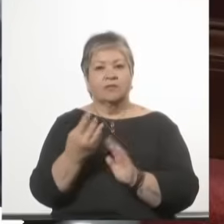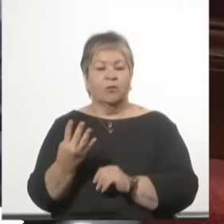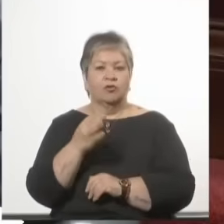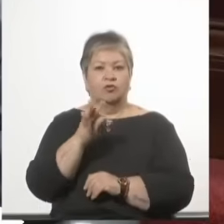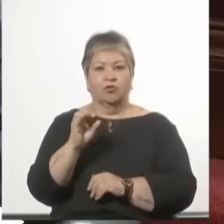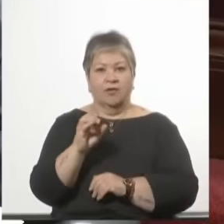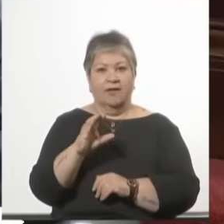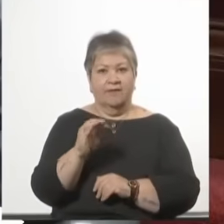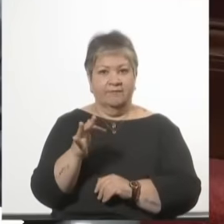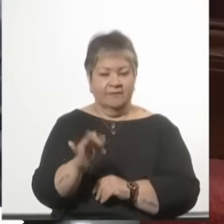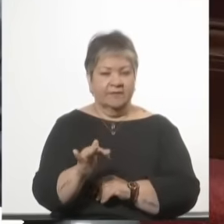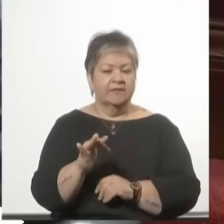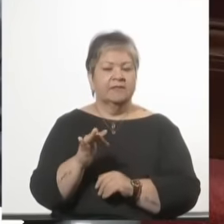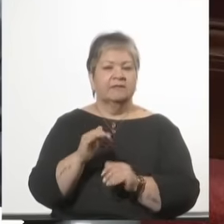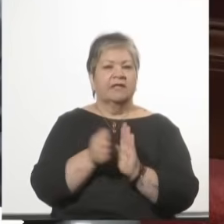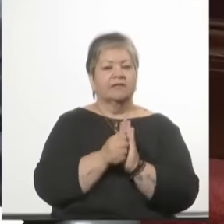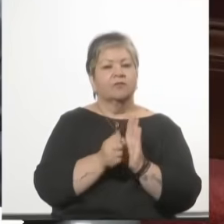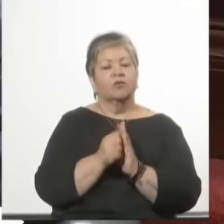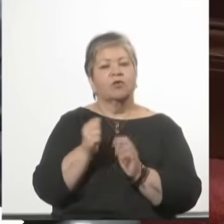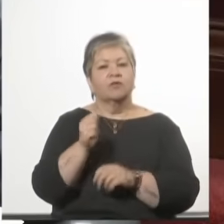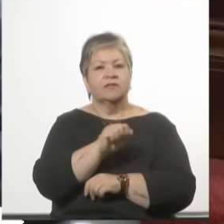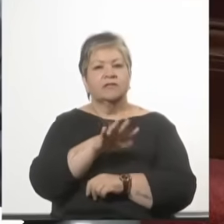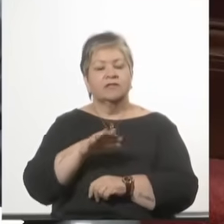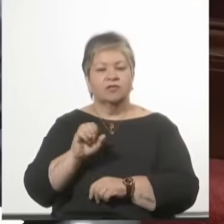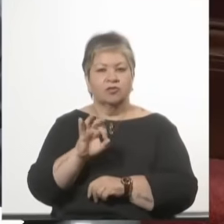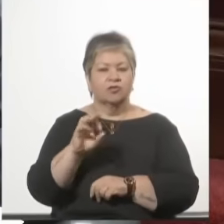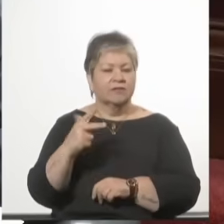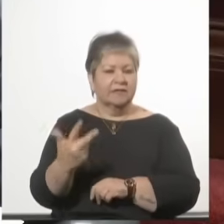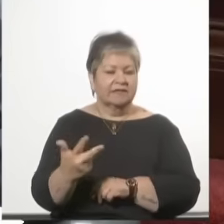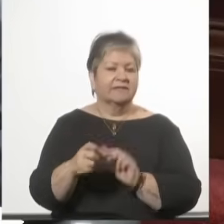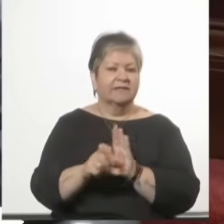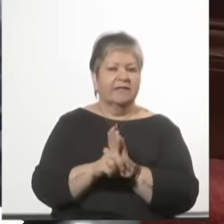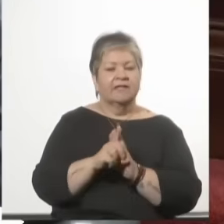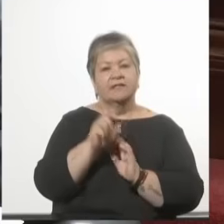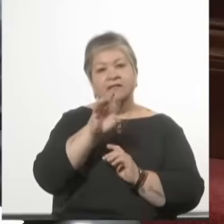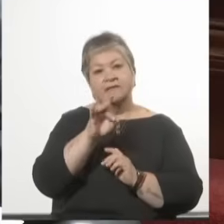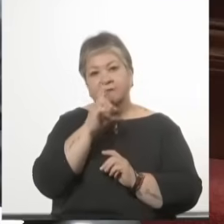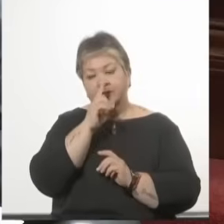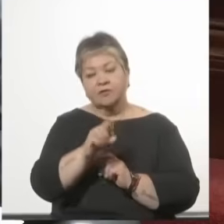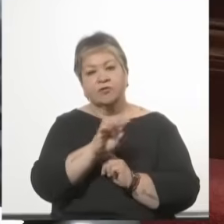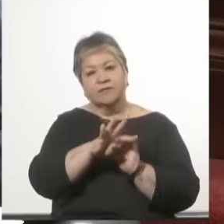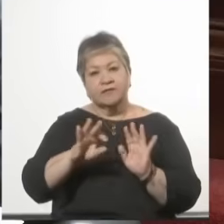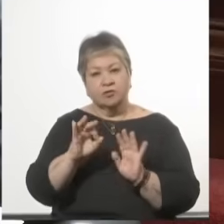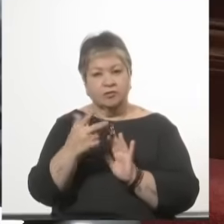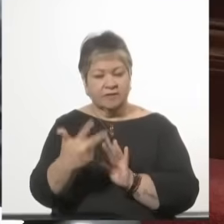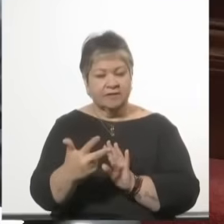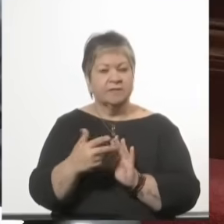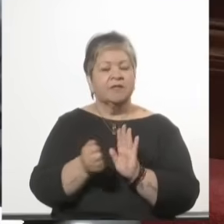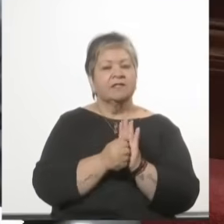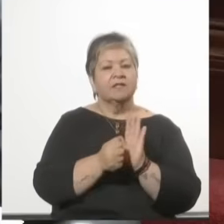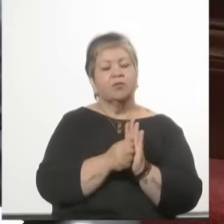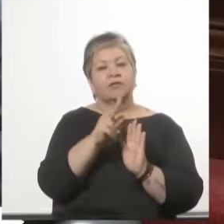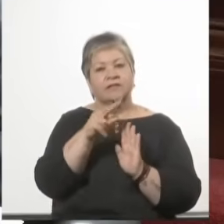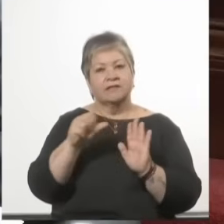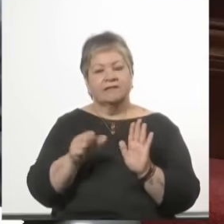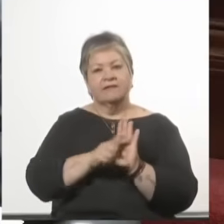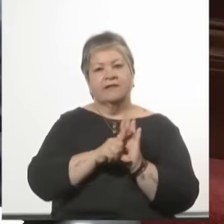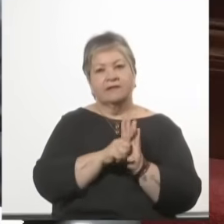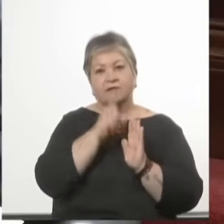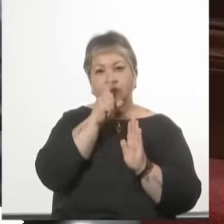base a lo que establece el artículo 503 de la Ley 15.903, en su redacción dada por el artículo 36 de la Ley